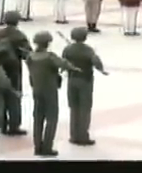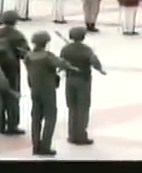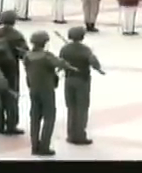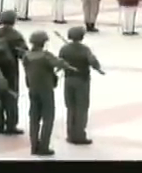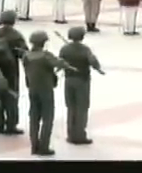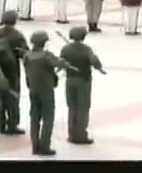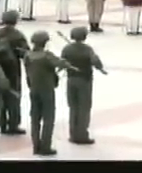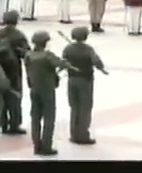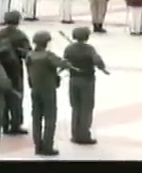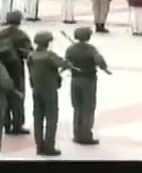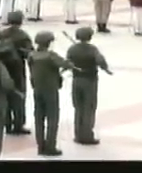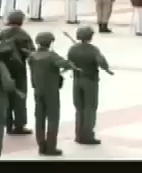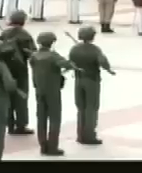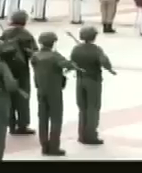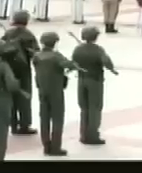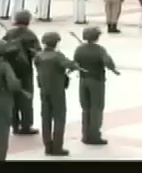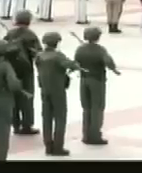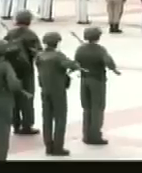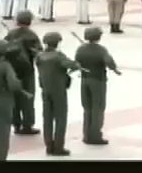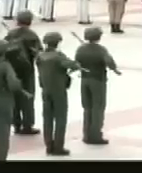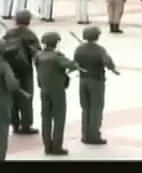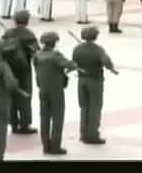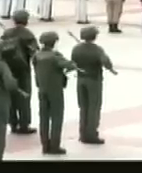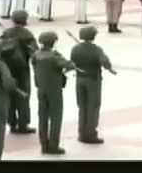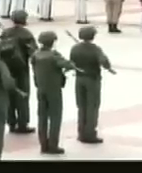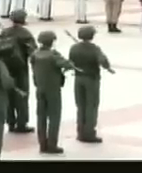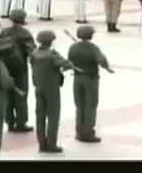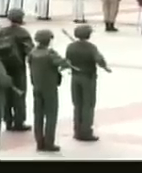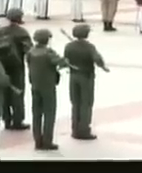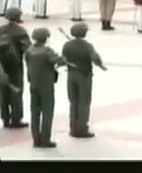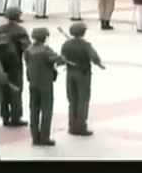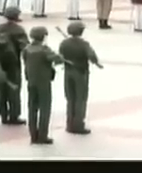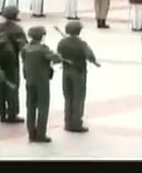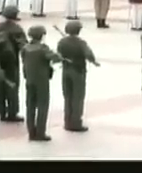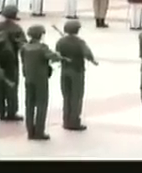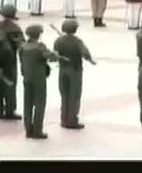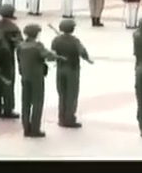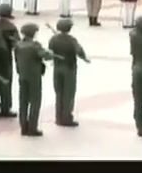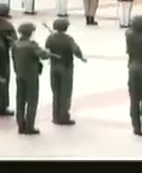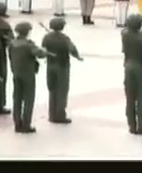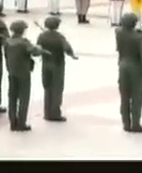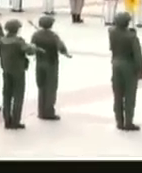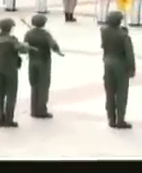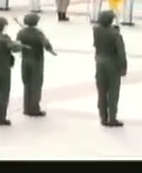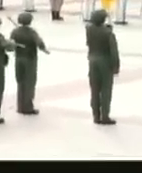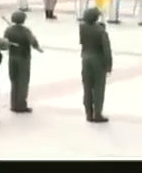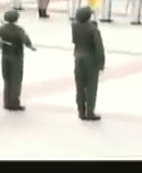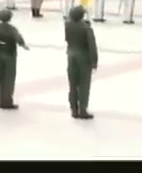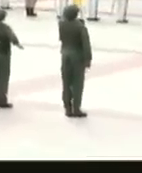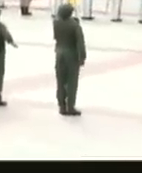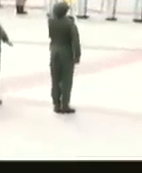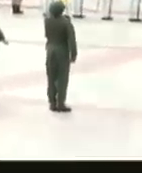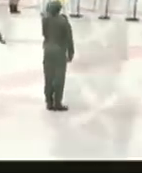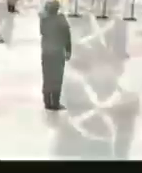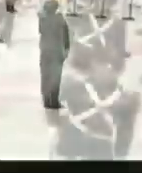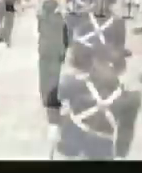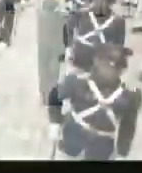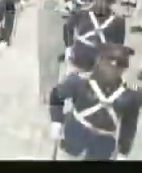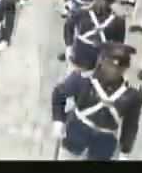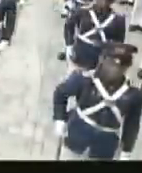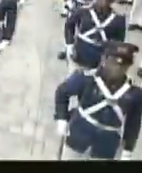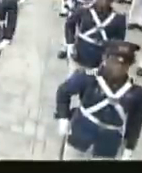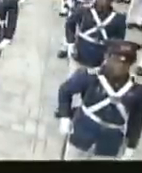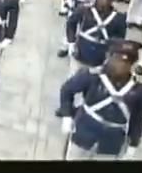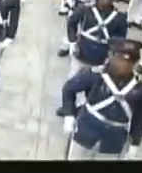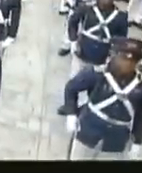Jefe de la Fuerza Armada Nacional Bolivariana acompaña a los comandantes generales de la Fuerza Armada Nacional Bolivariana en